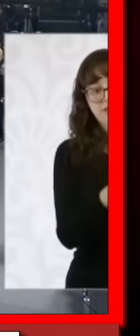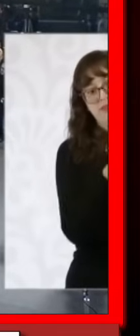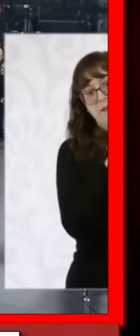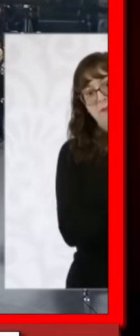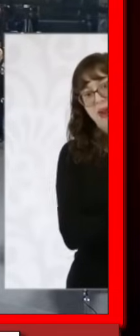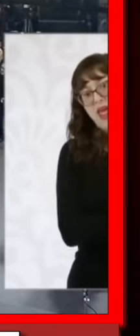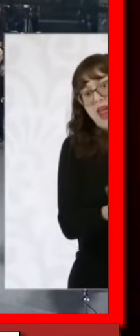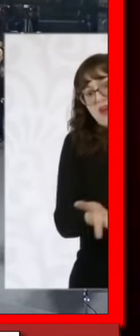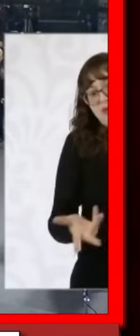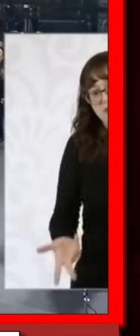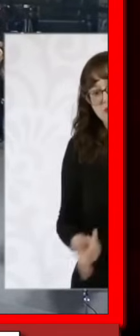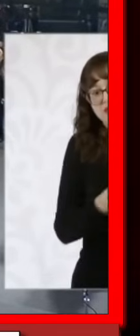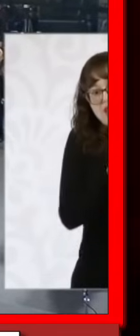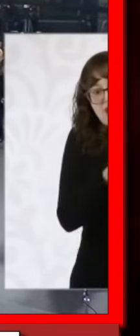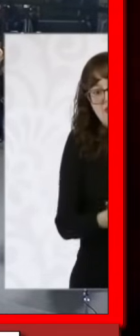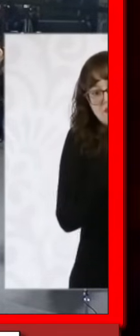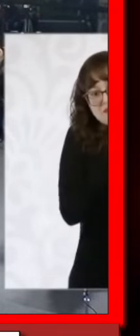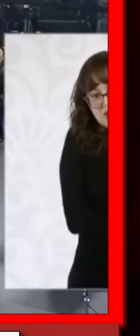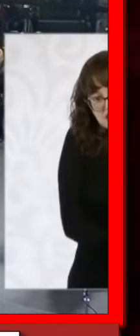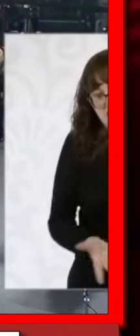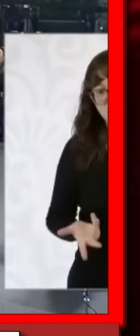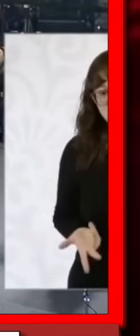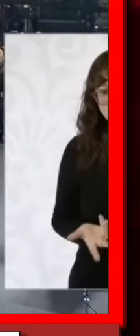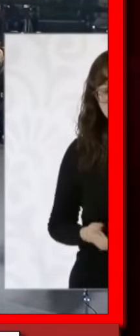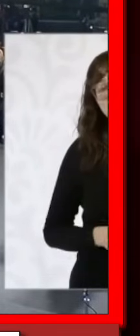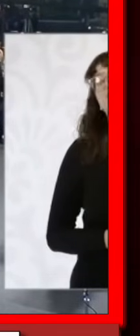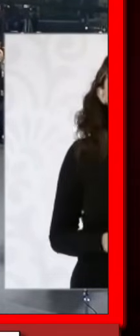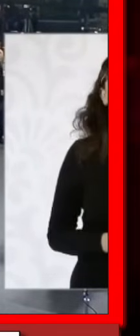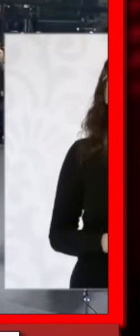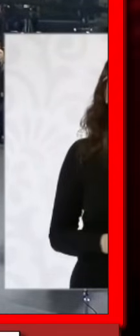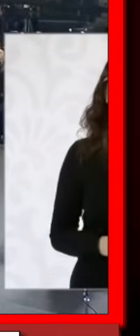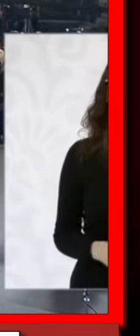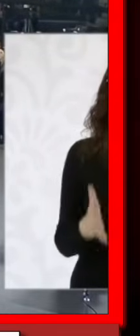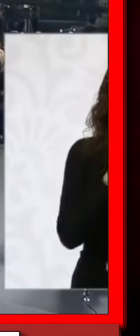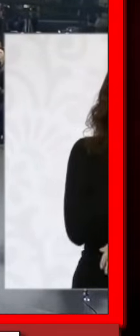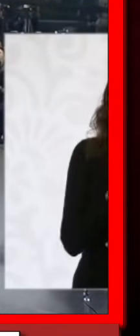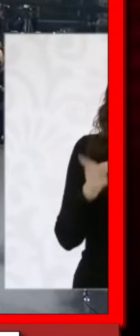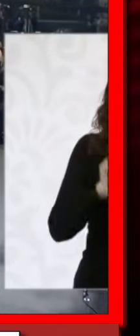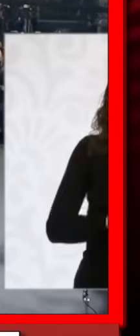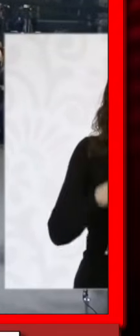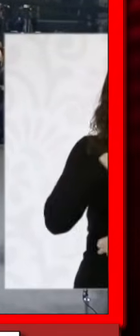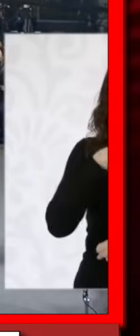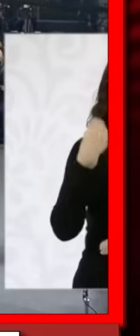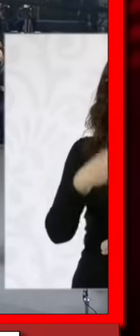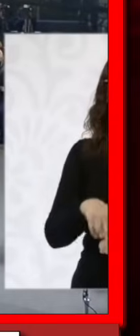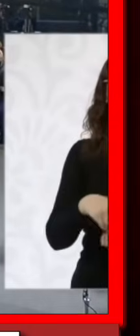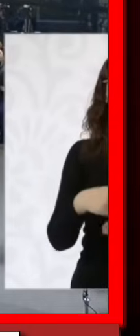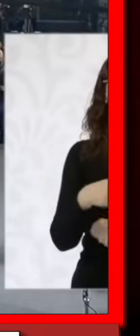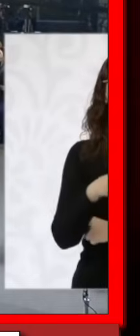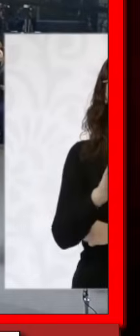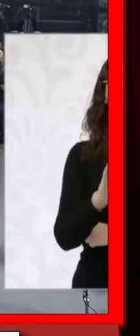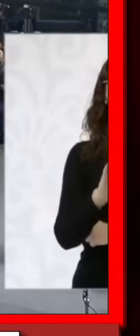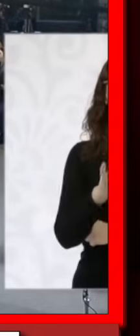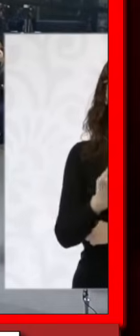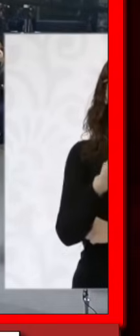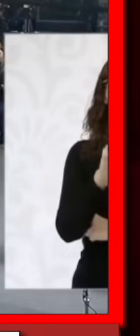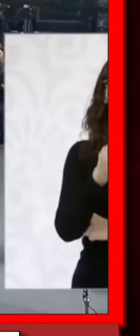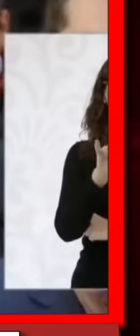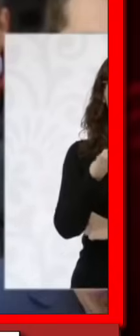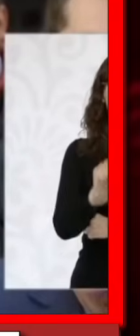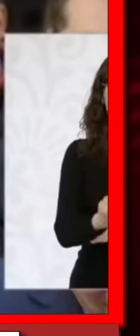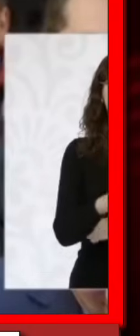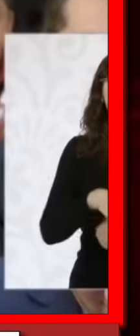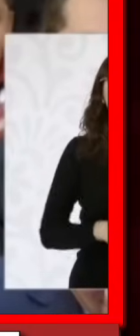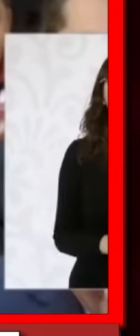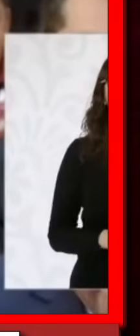temprano tiene una virtud Adel Buenos días yel Carolina de código libre presidenta en estos temas de lo que pasó el fin de